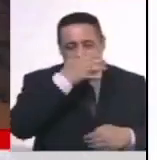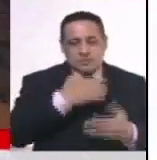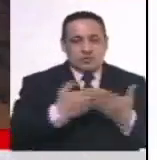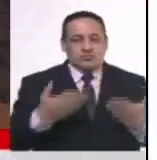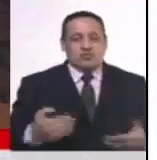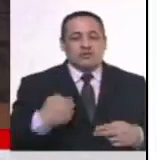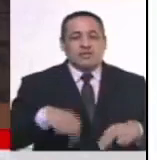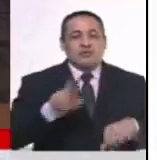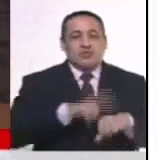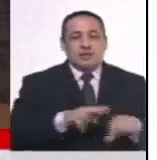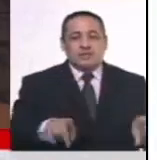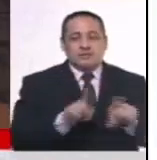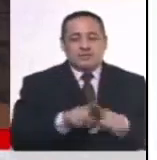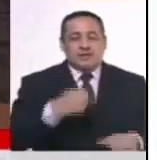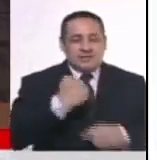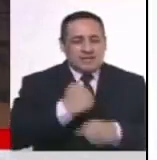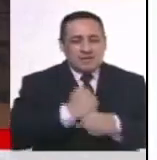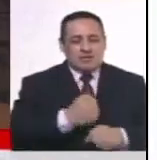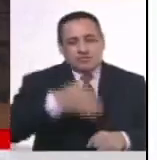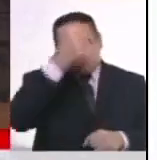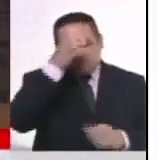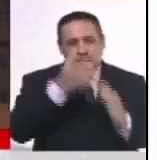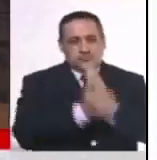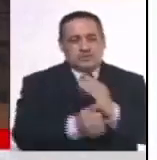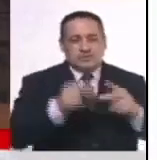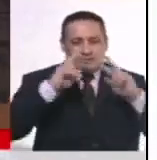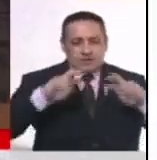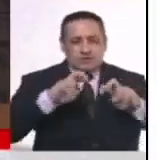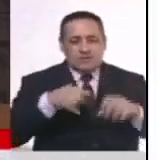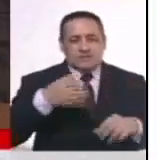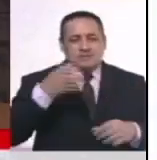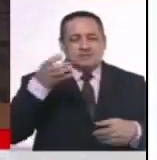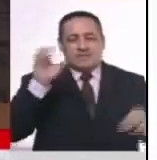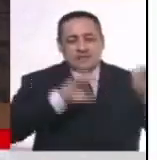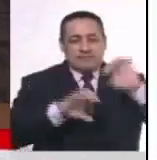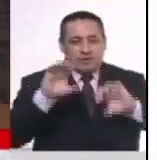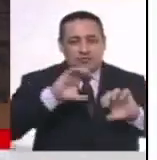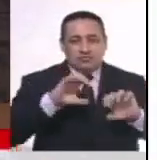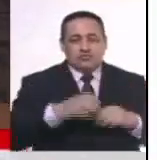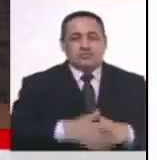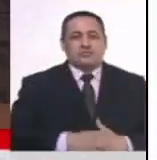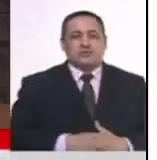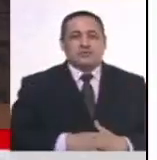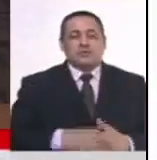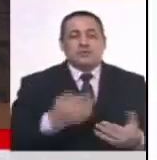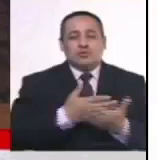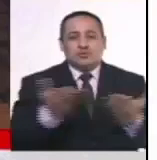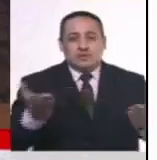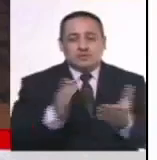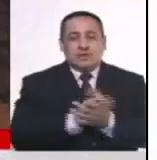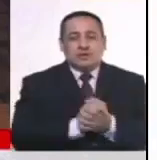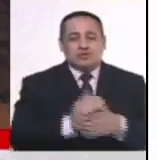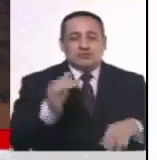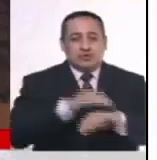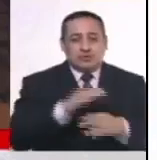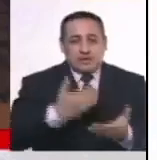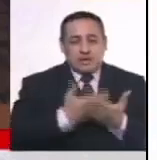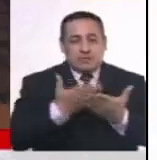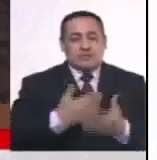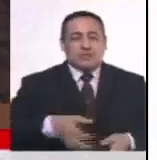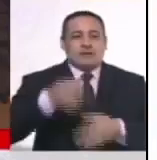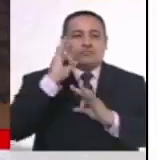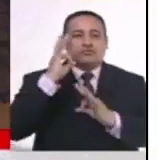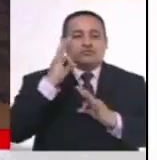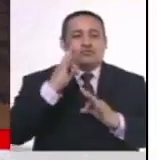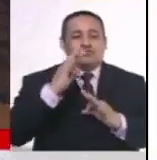recursos naturales y el talento de nuestros investigadores y científicos. Colegas, sobre la base de la